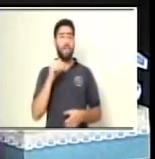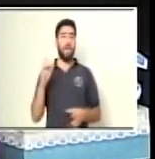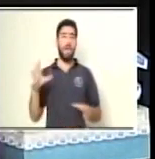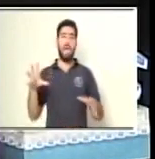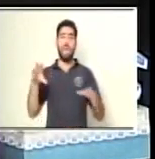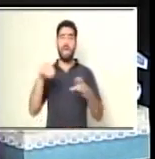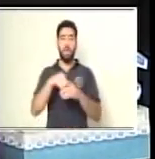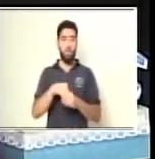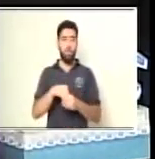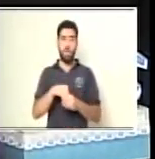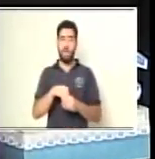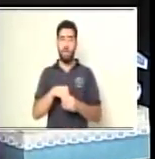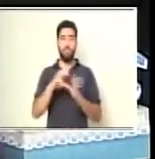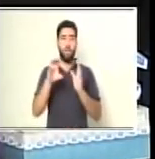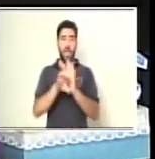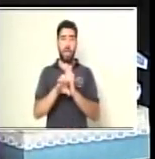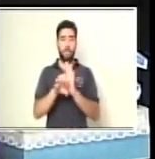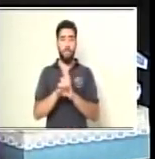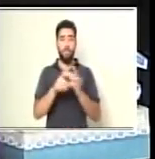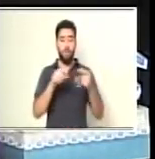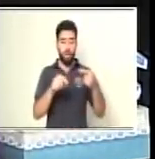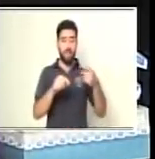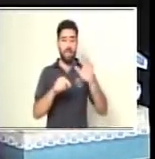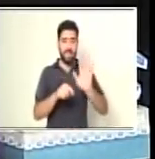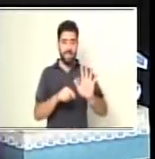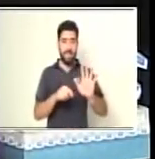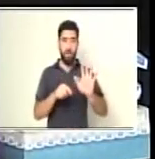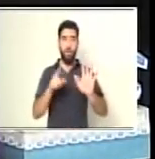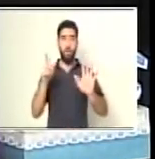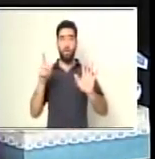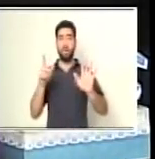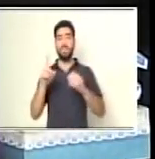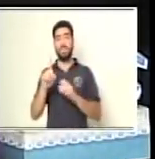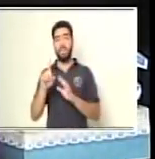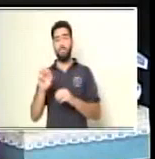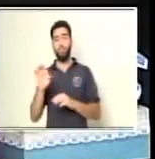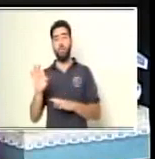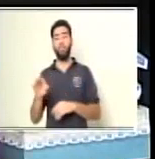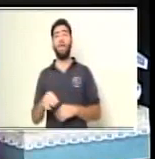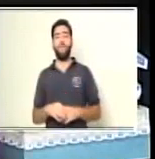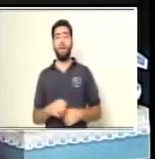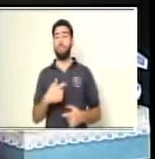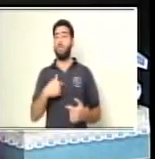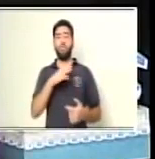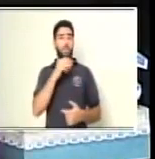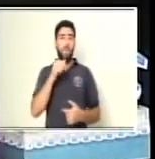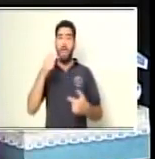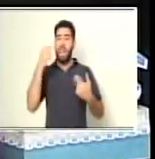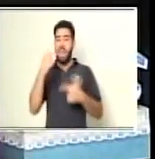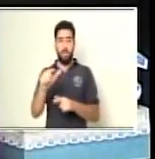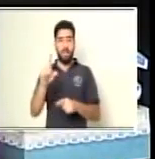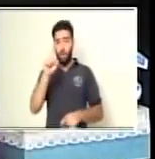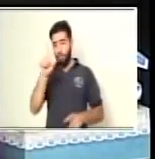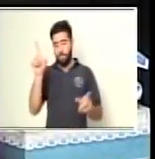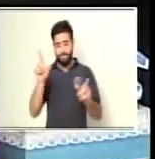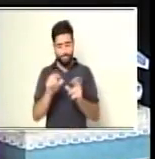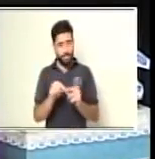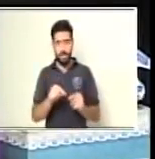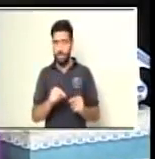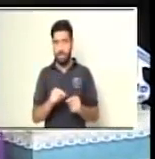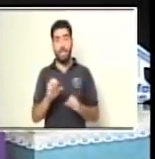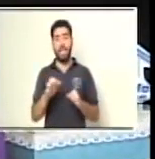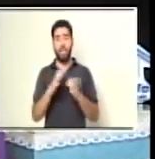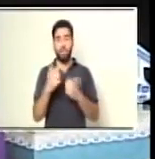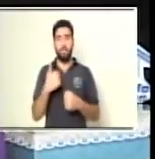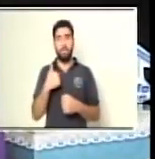no puedo incluir a estos términos o a estos valores que me forman el límite del intervalo. Así que